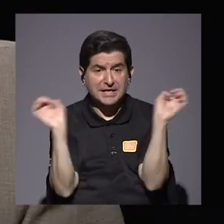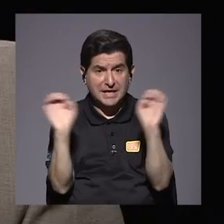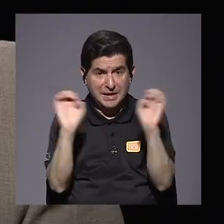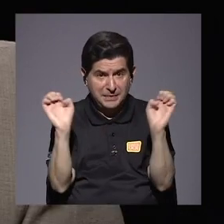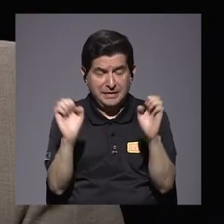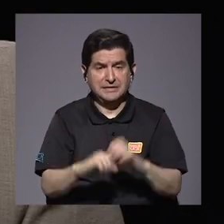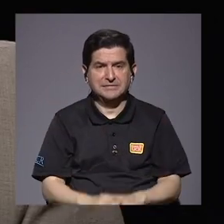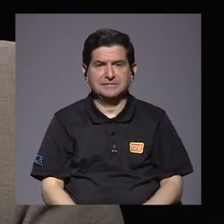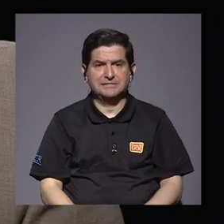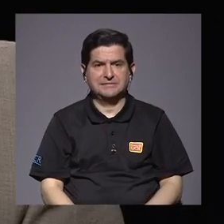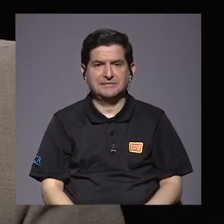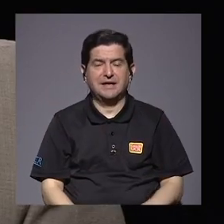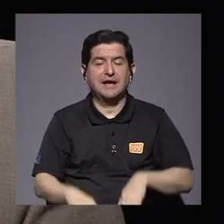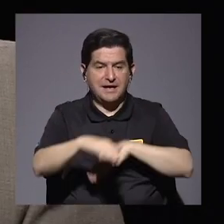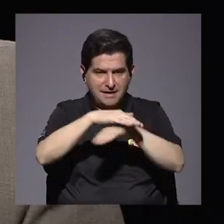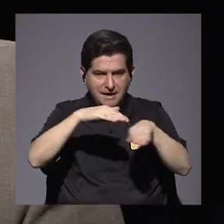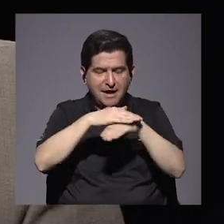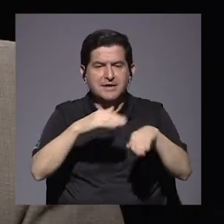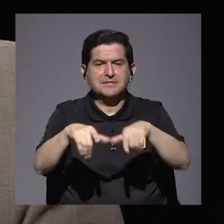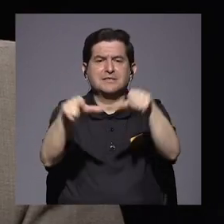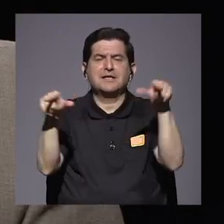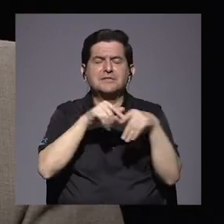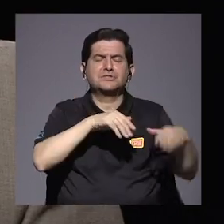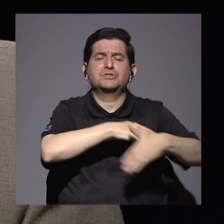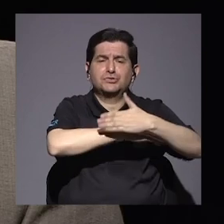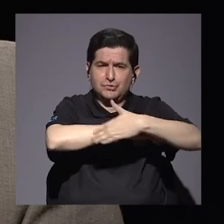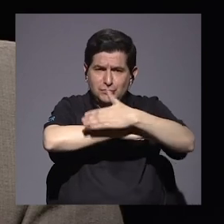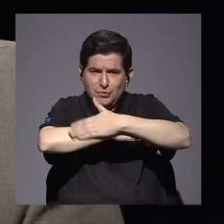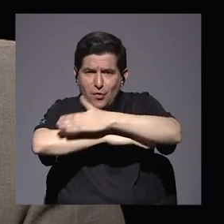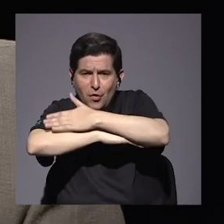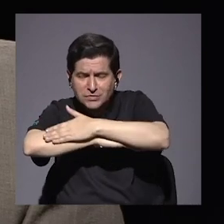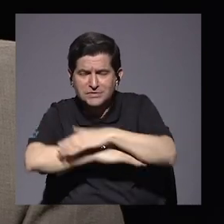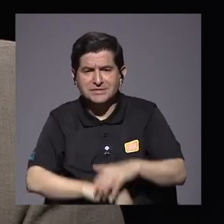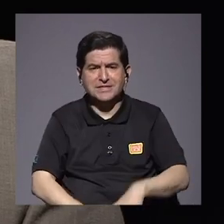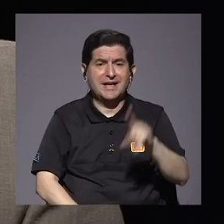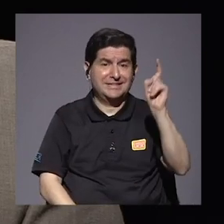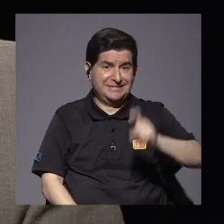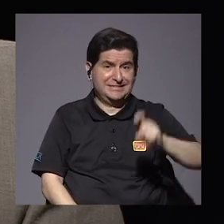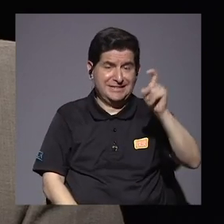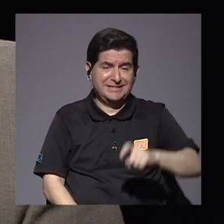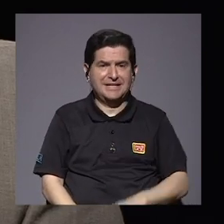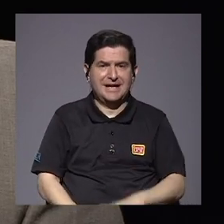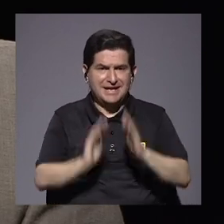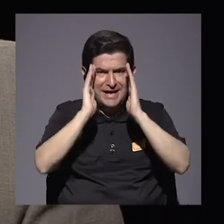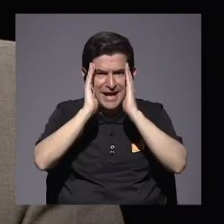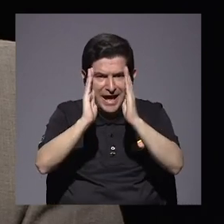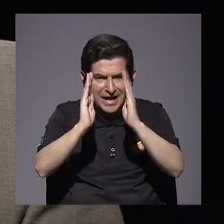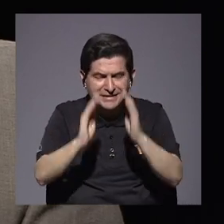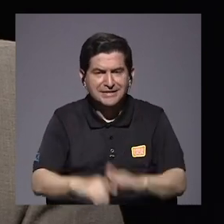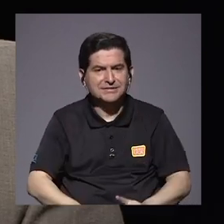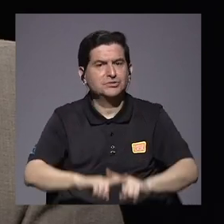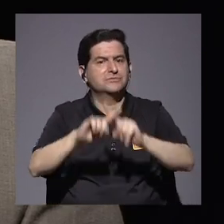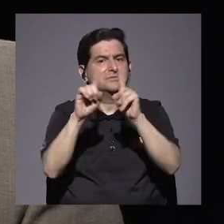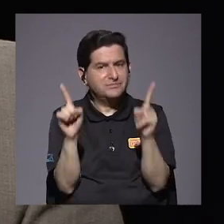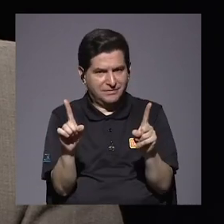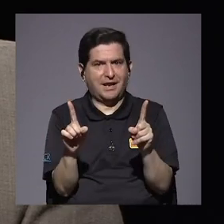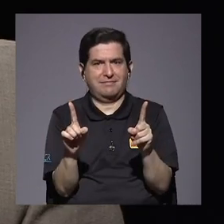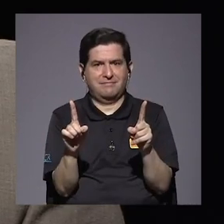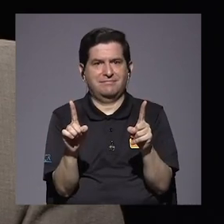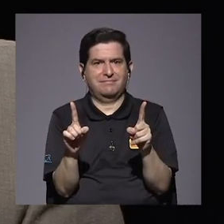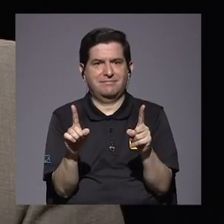de la emergencia, sin duda alguna, las sedes que están en las zonas costeras tienen que recibir un trato